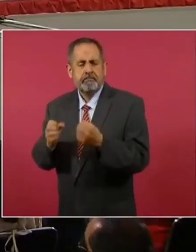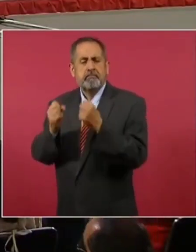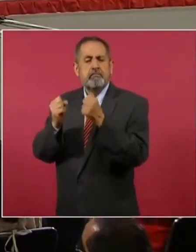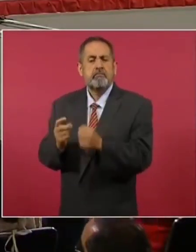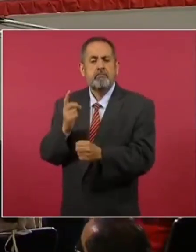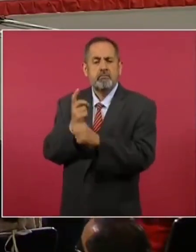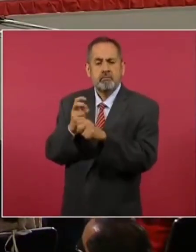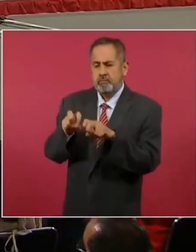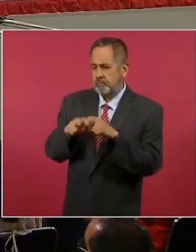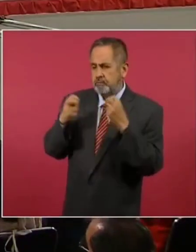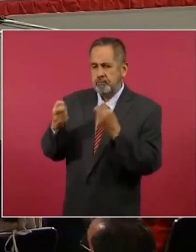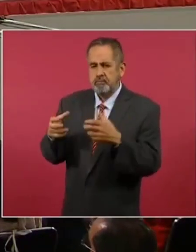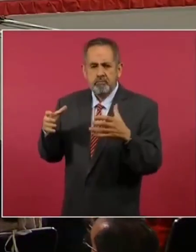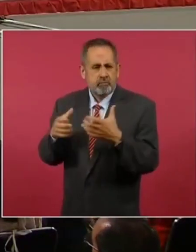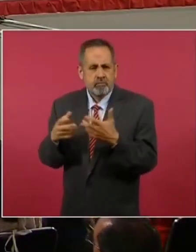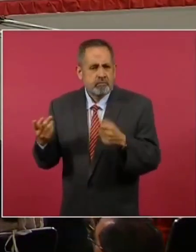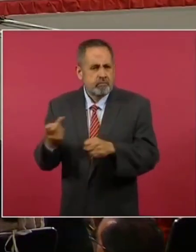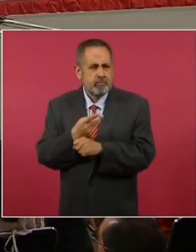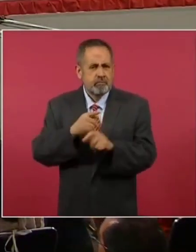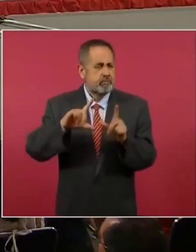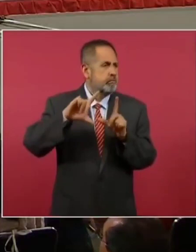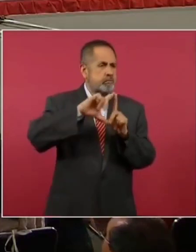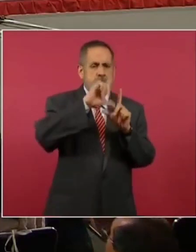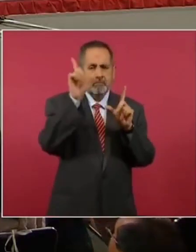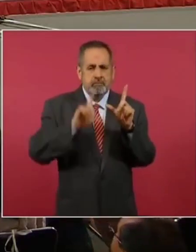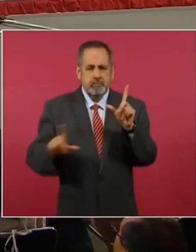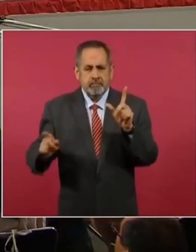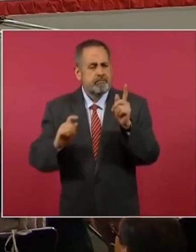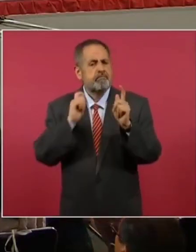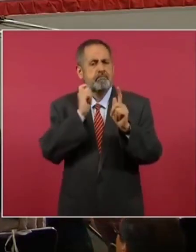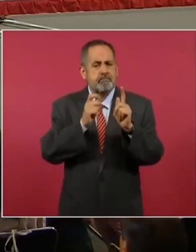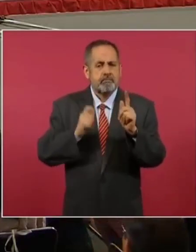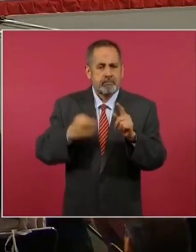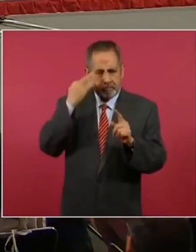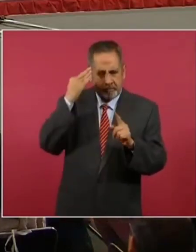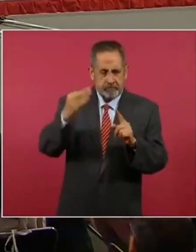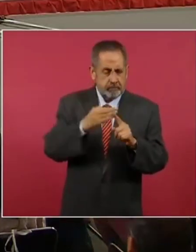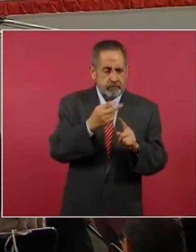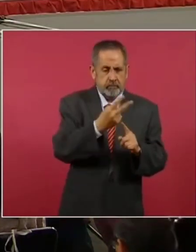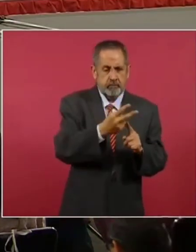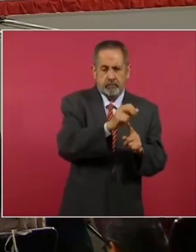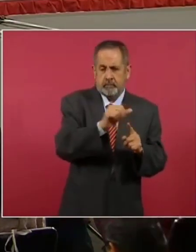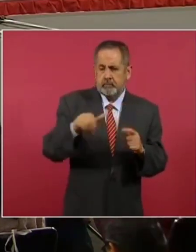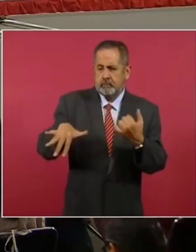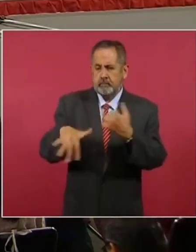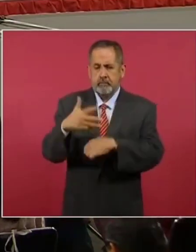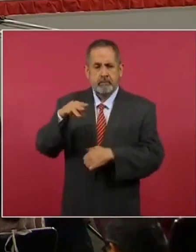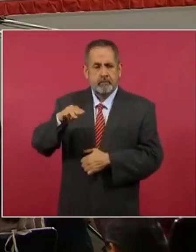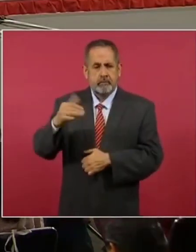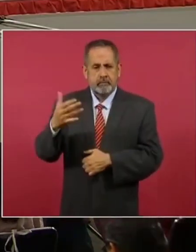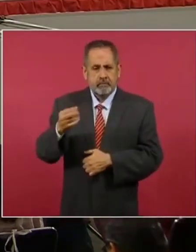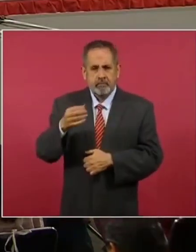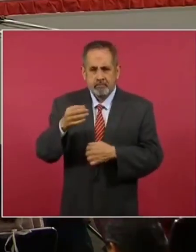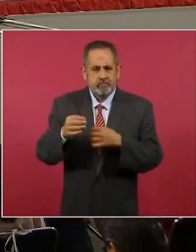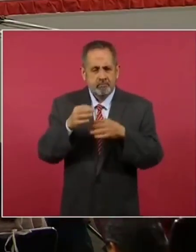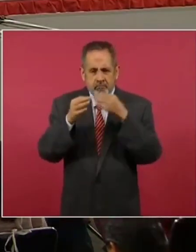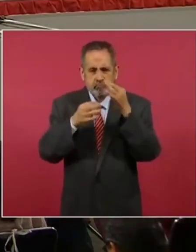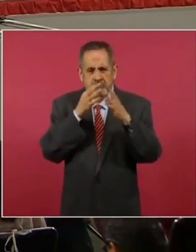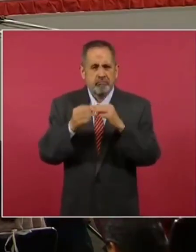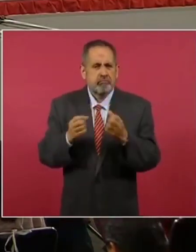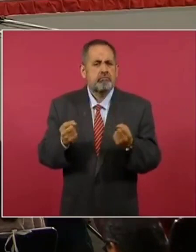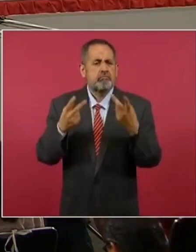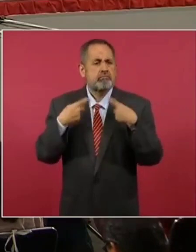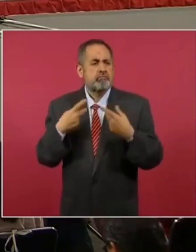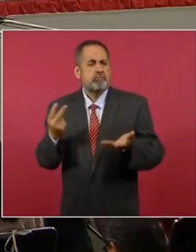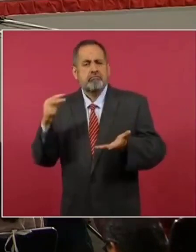seguridad desplegado en el territorio nacional en el período del dos al quince de mayo los efectivos desplegados